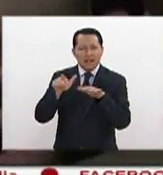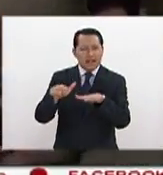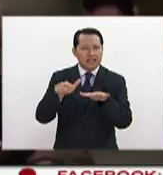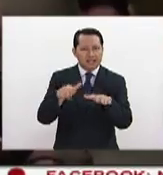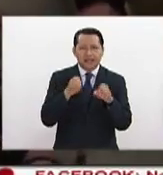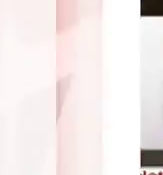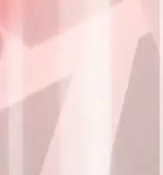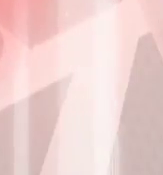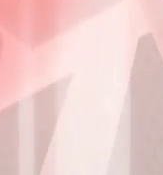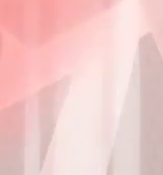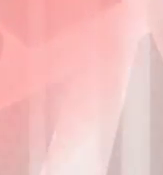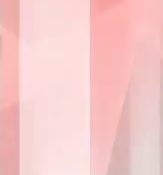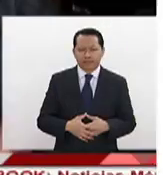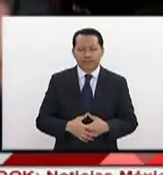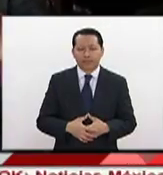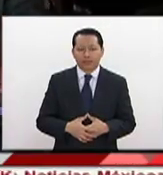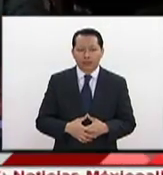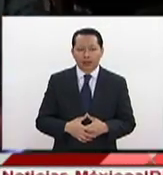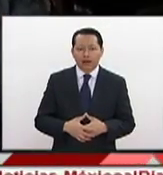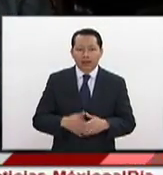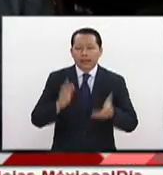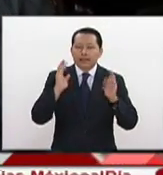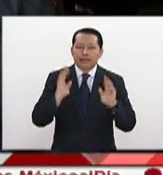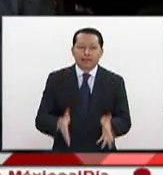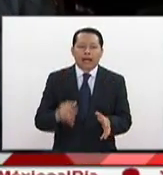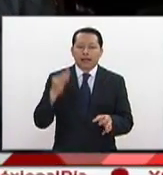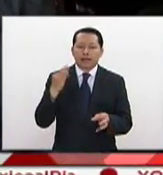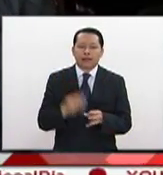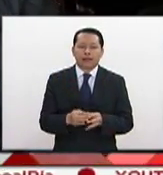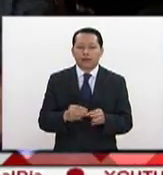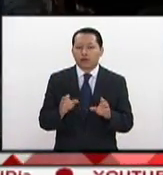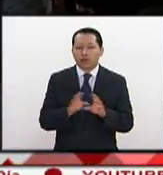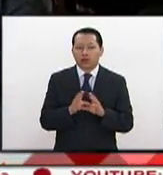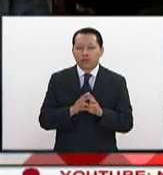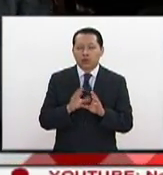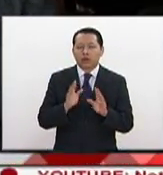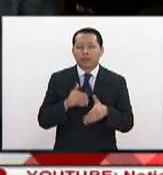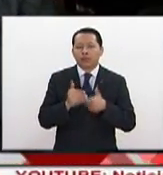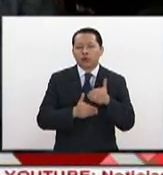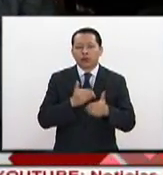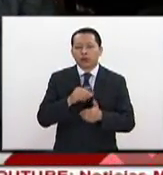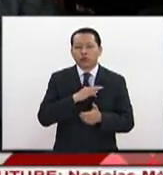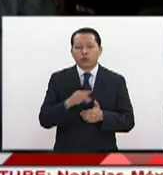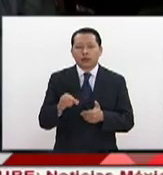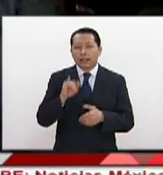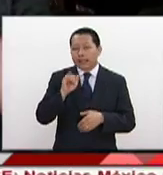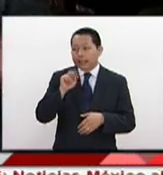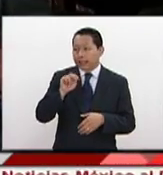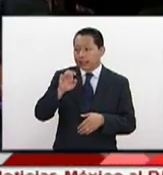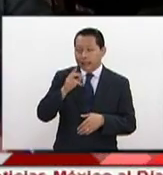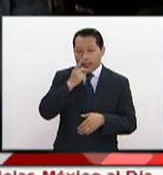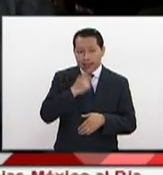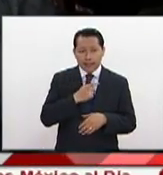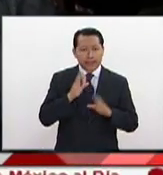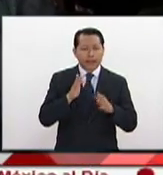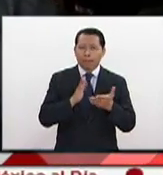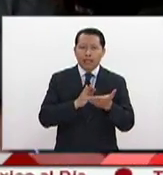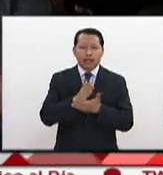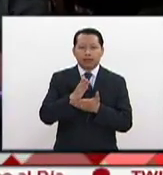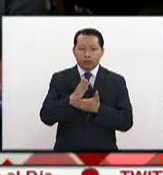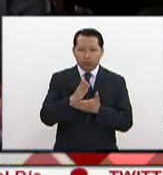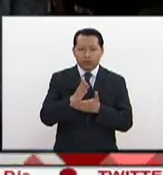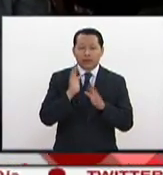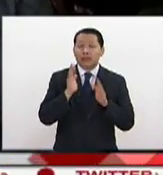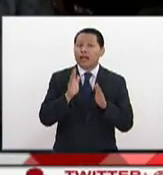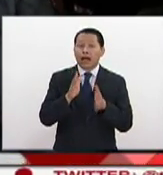del país. Estamos ya en el proceso para poder que el INE nos diga que ya pasamos,